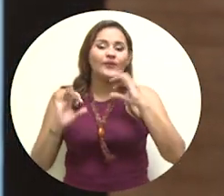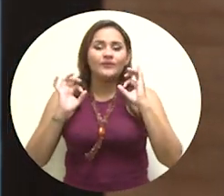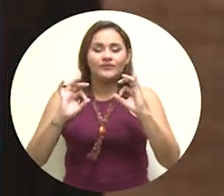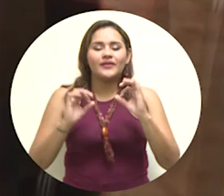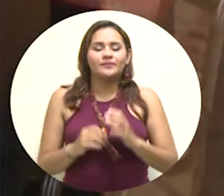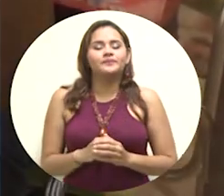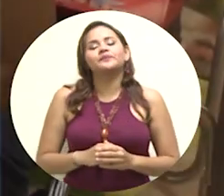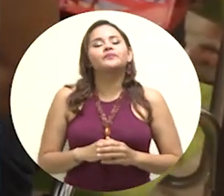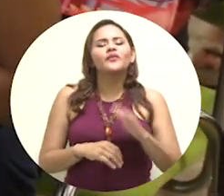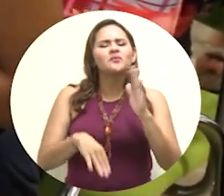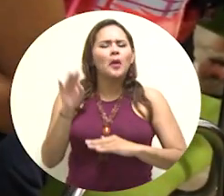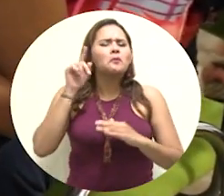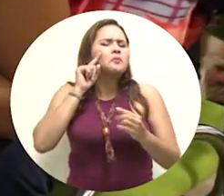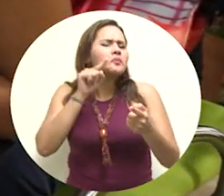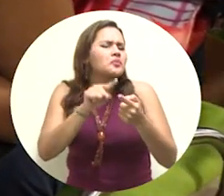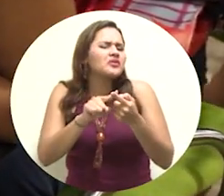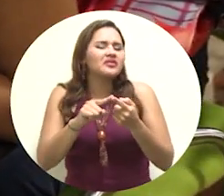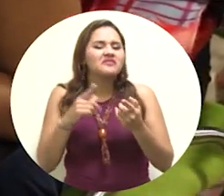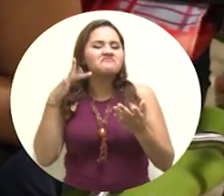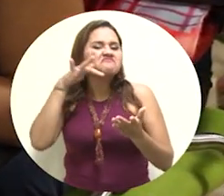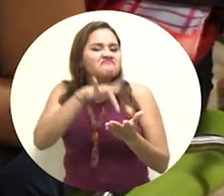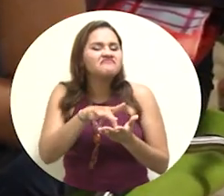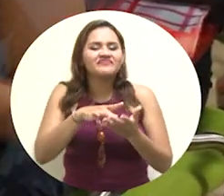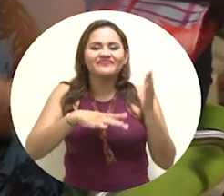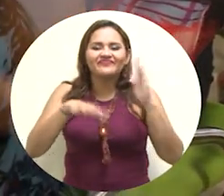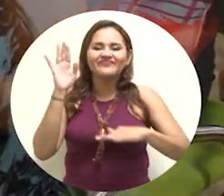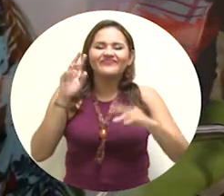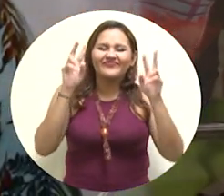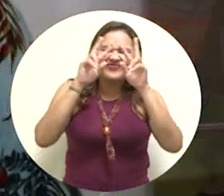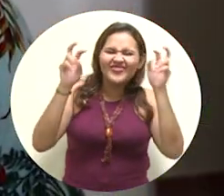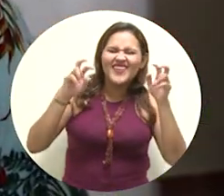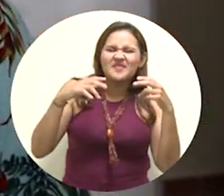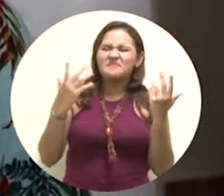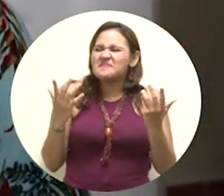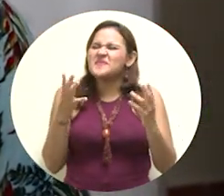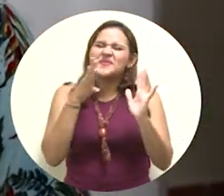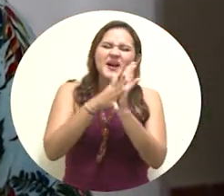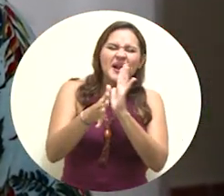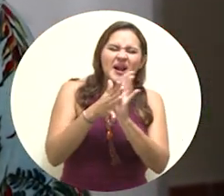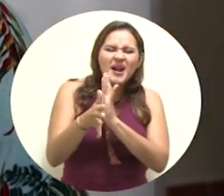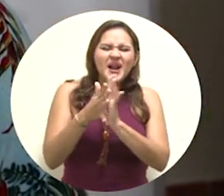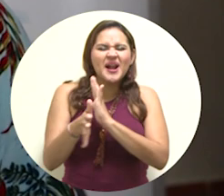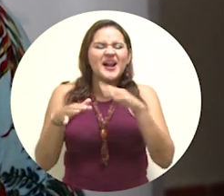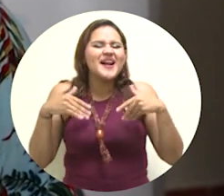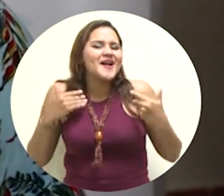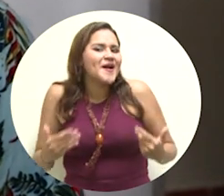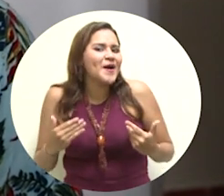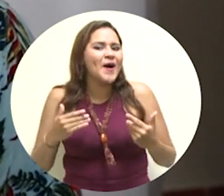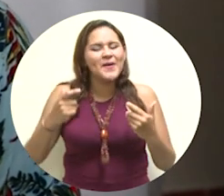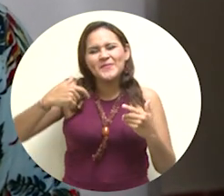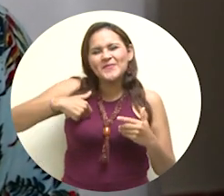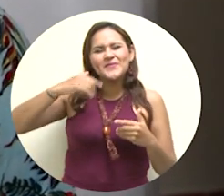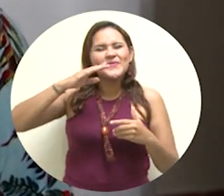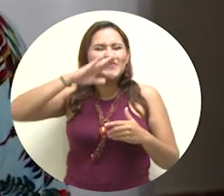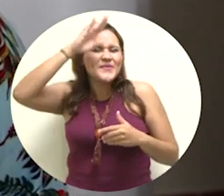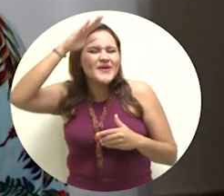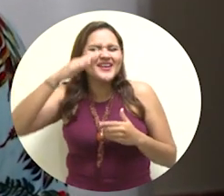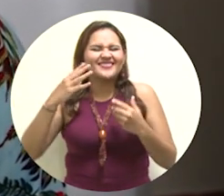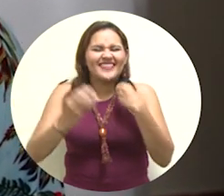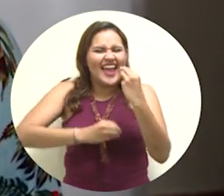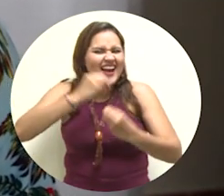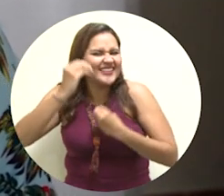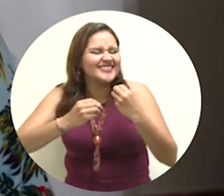venir a hablar de Somos Calentura, que es una película pues de las más grandes que se ha hecho en el país, y